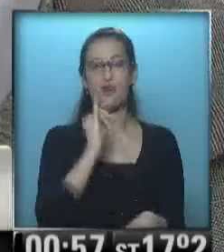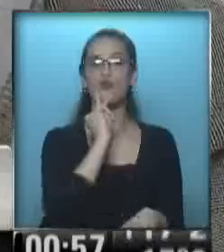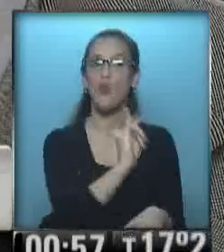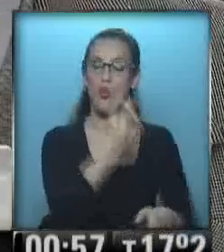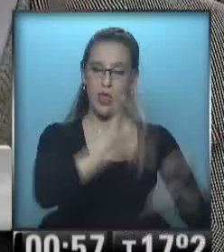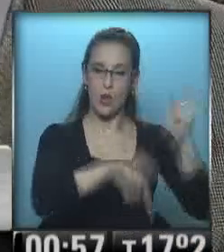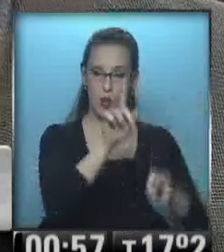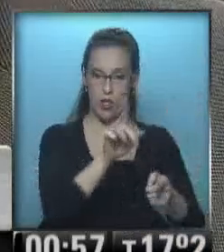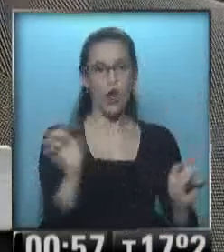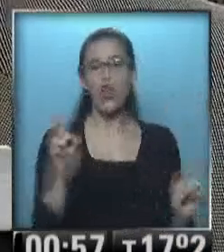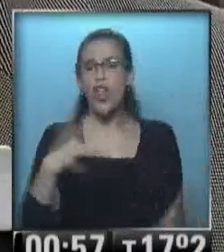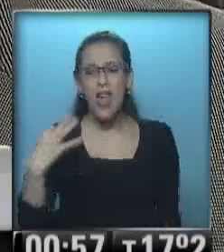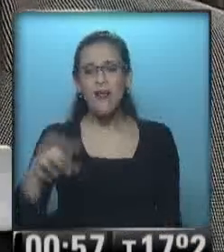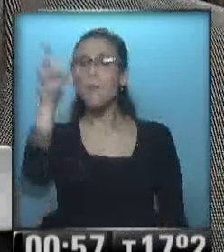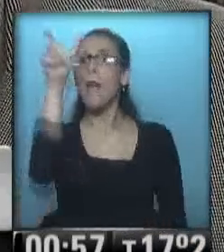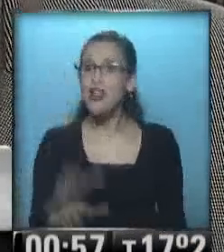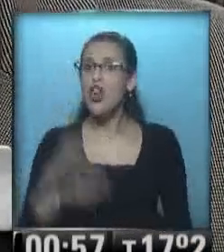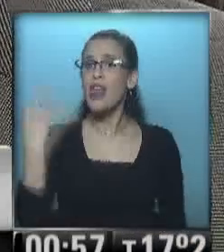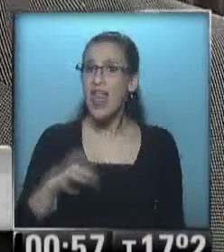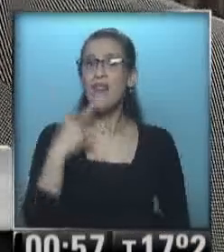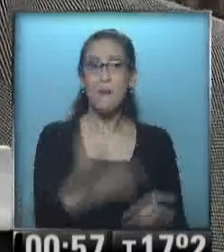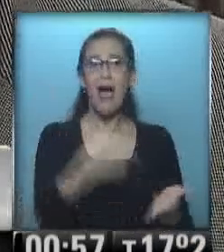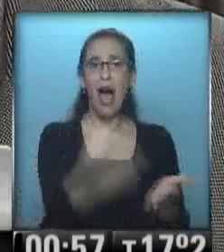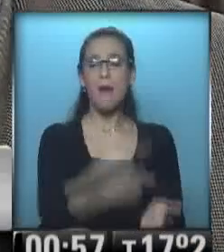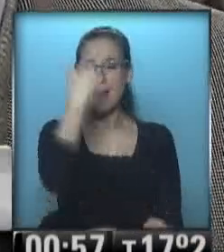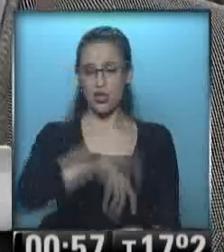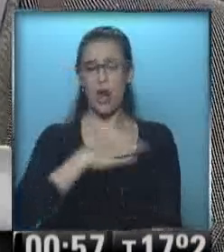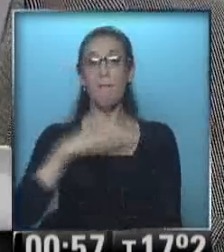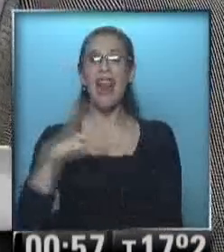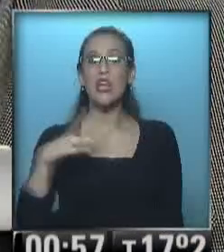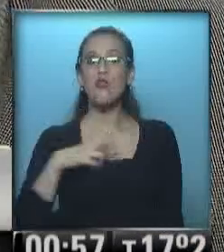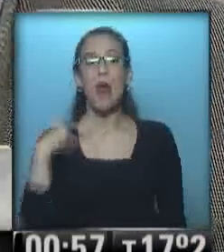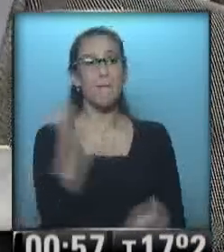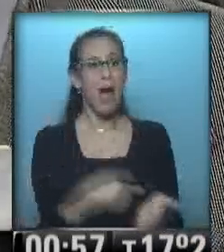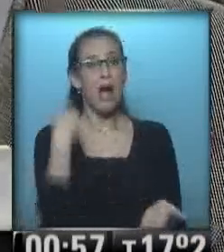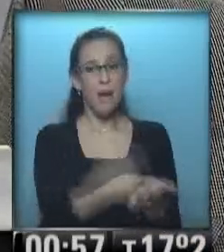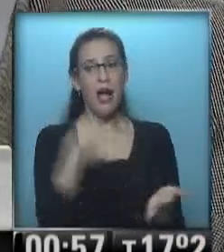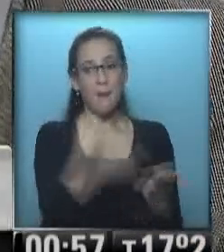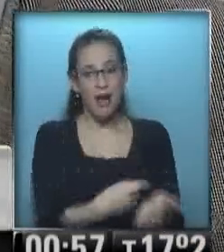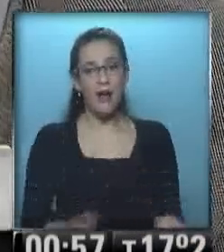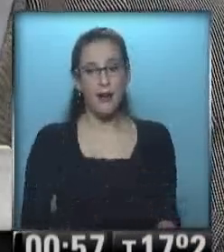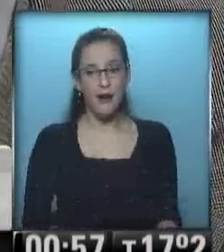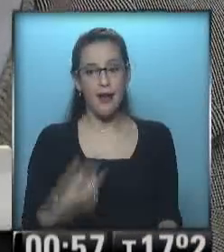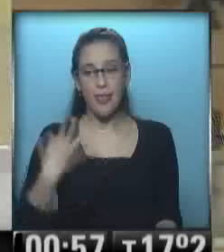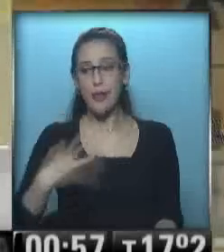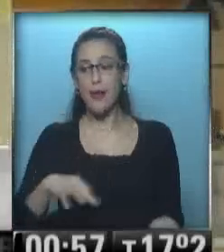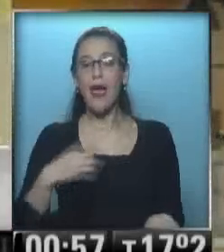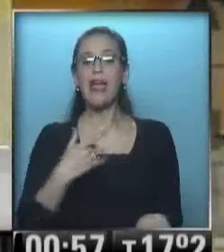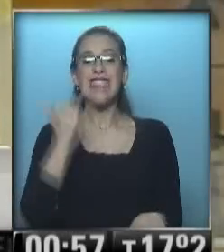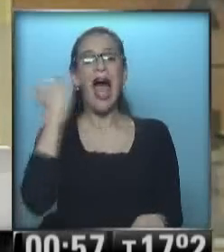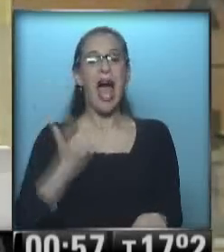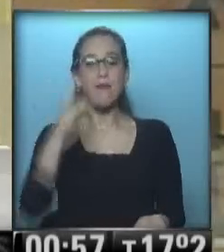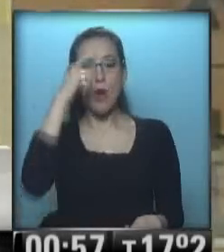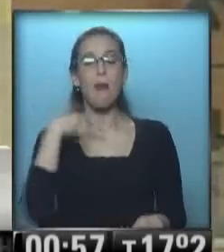al usuario en la situación límite de tener que pagar lo que ya paga, tener que pagar un poco pago cuando ya paga la prepaga,